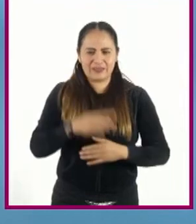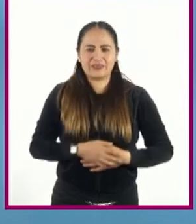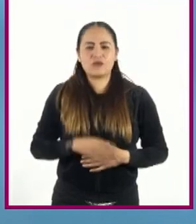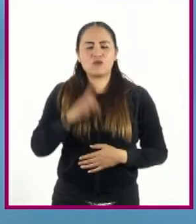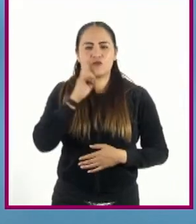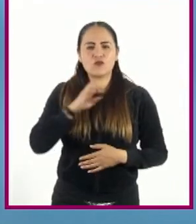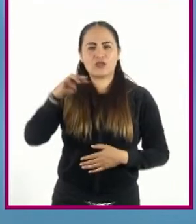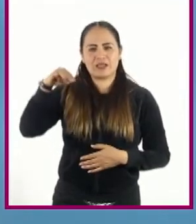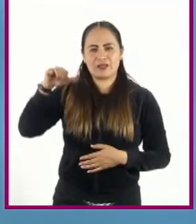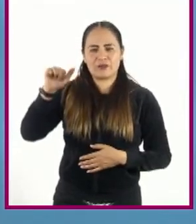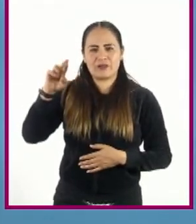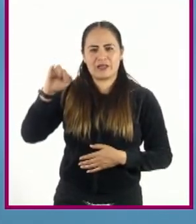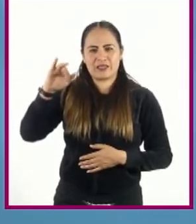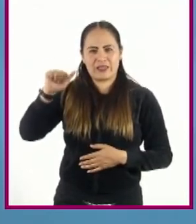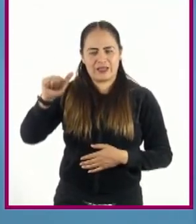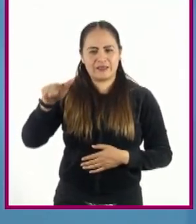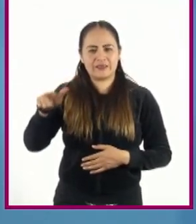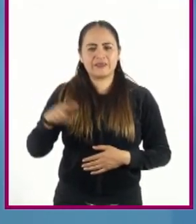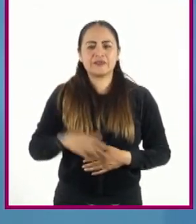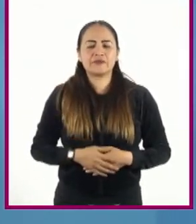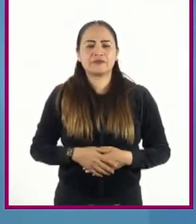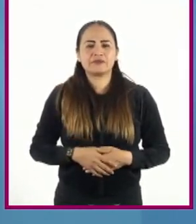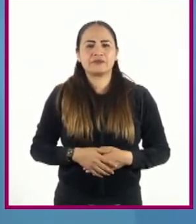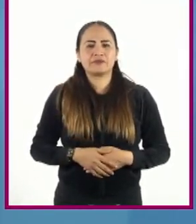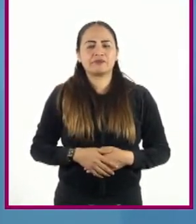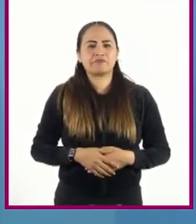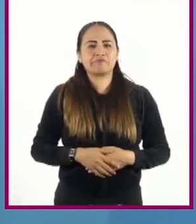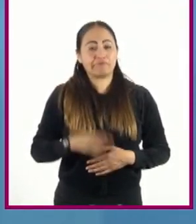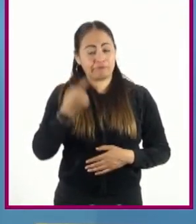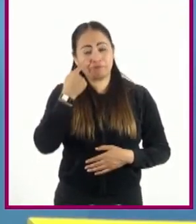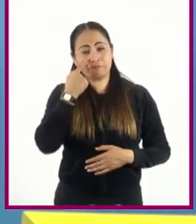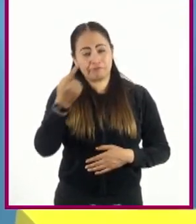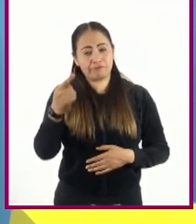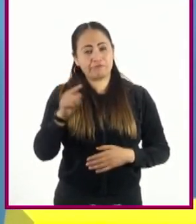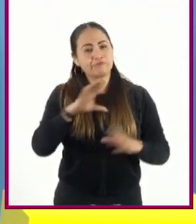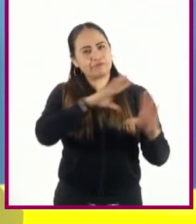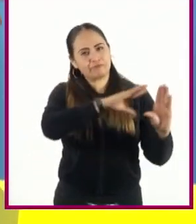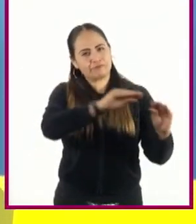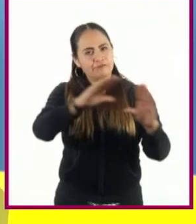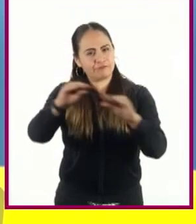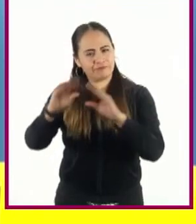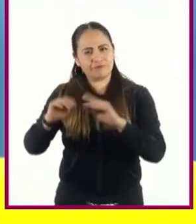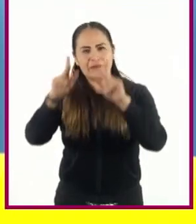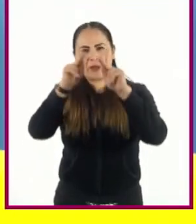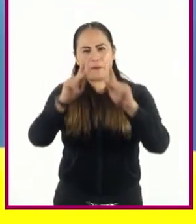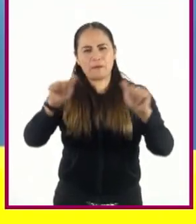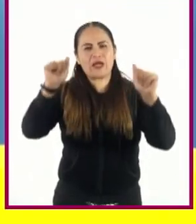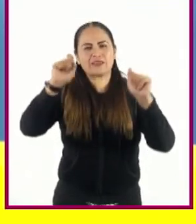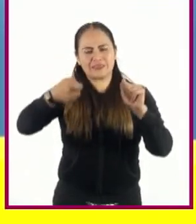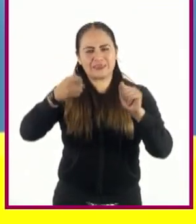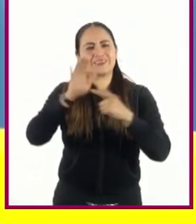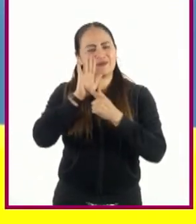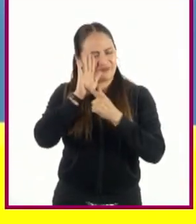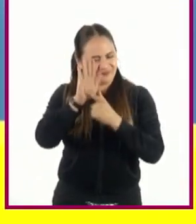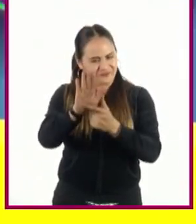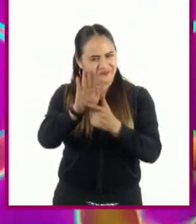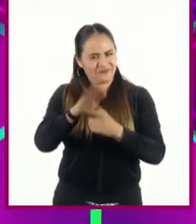maestra María de los Ángeles Albolvera nos da un panorama general de lo que es la paz. ¡Corre